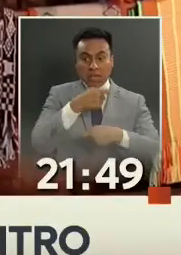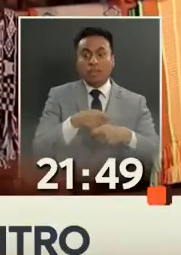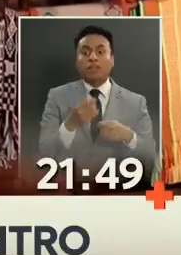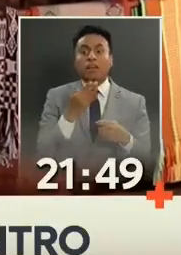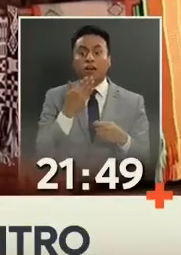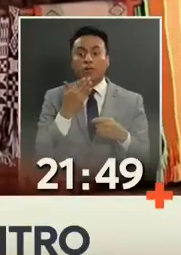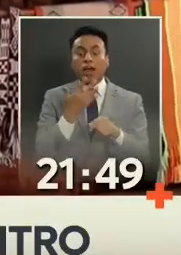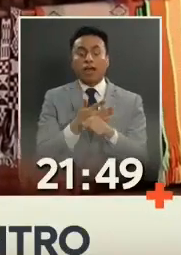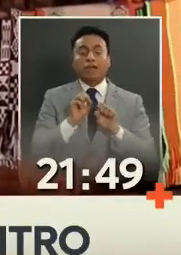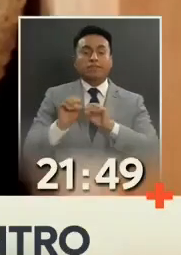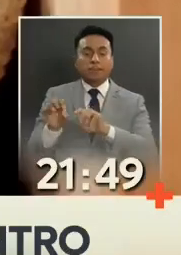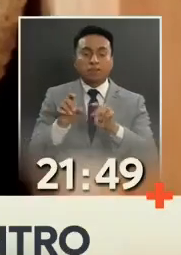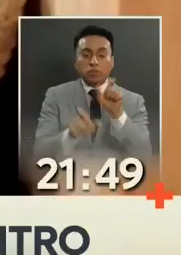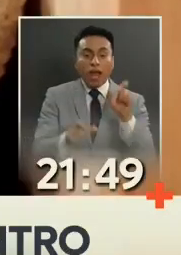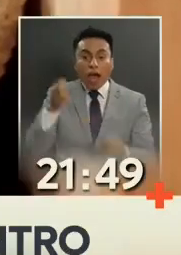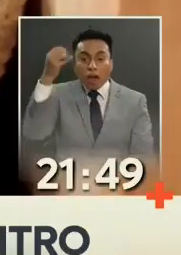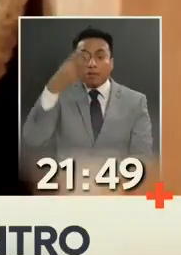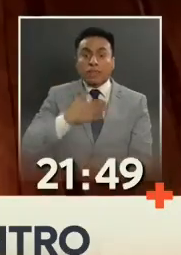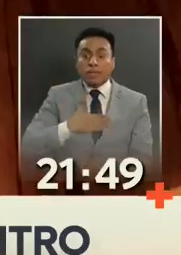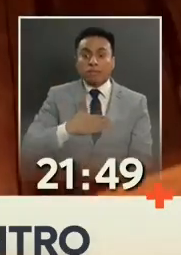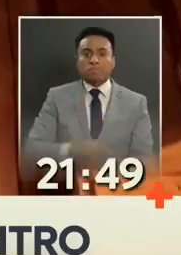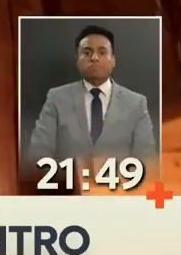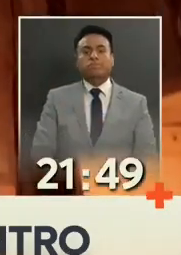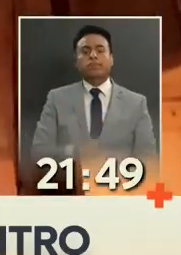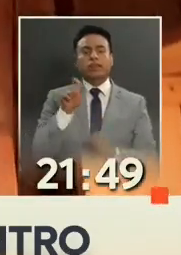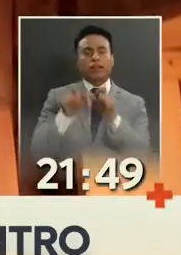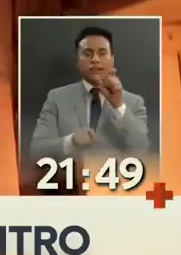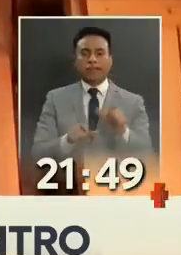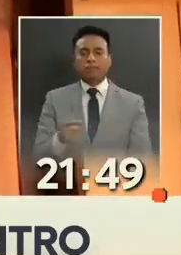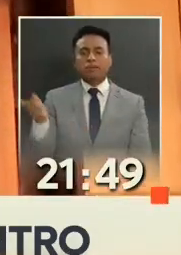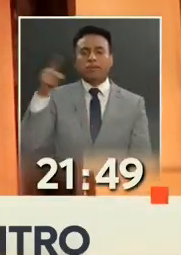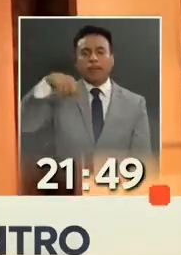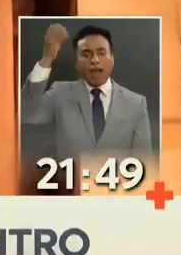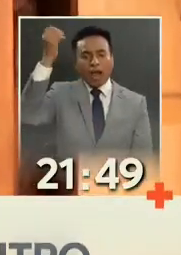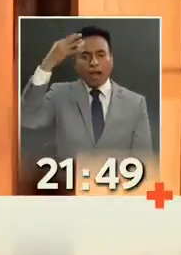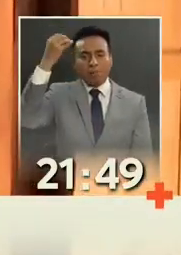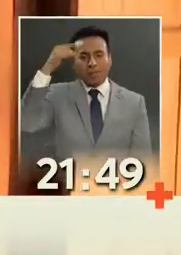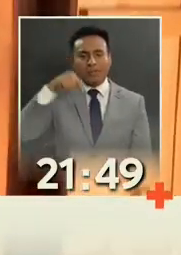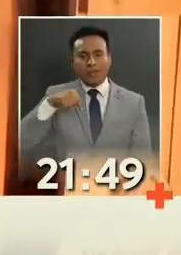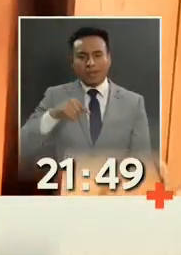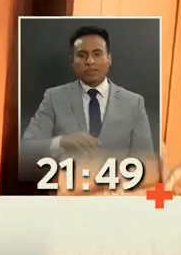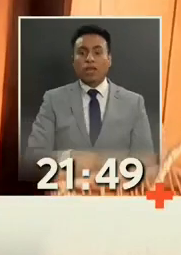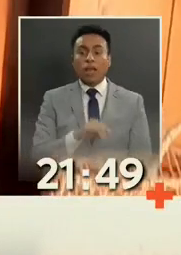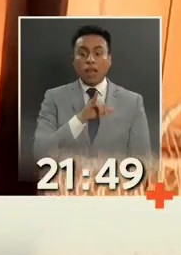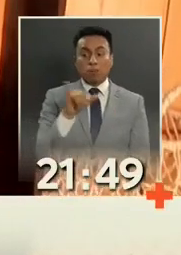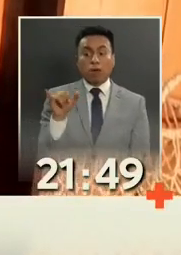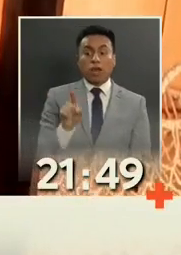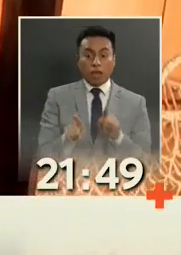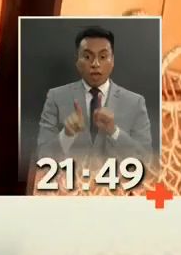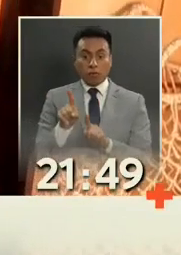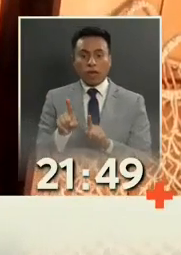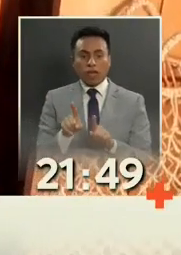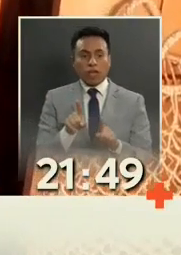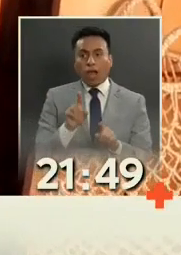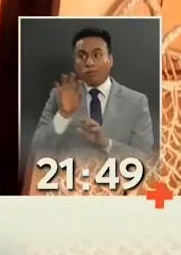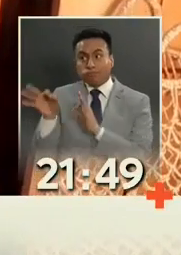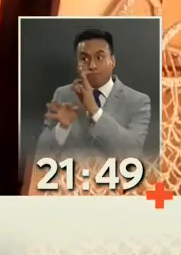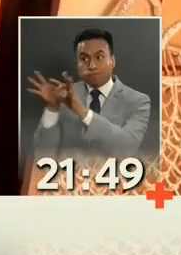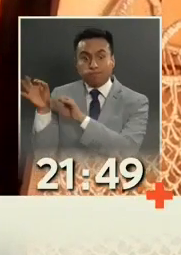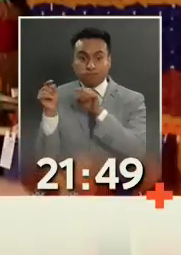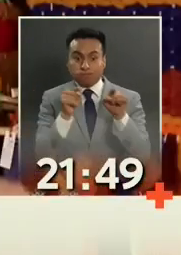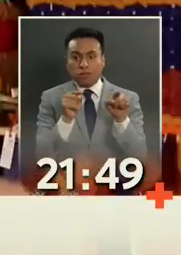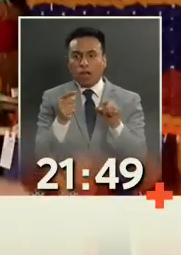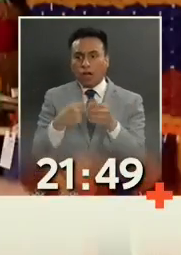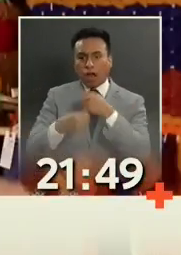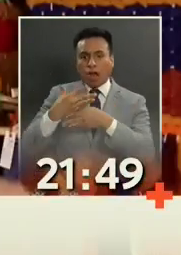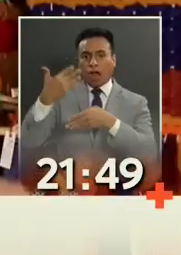enseña a quien quiera aprender. La gente acá viene a aprender y después también ellos recomiendan, y durante los últimos años